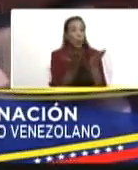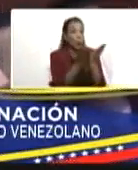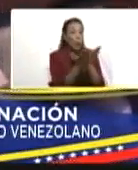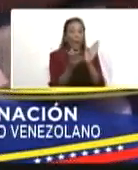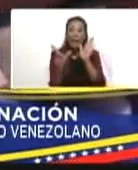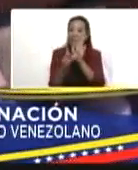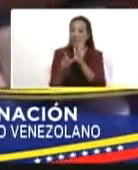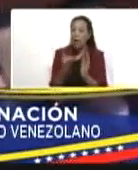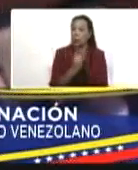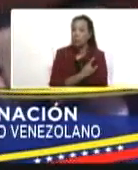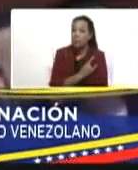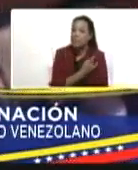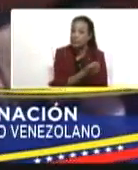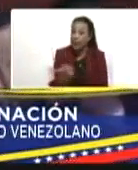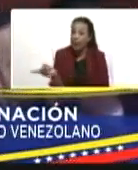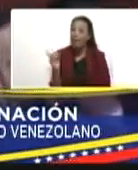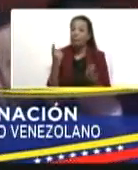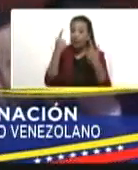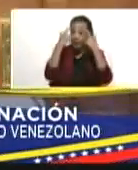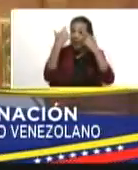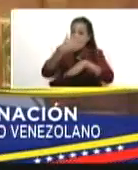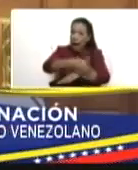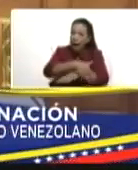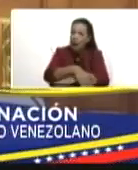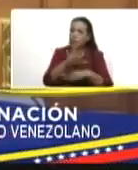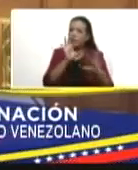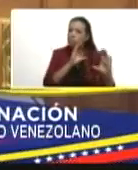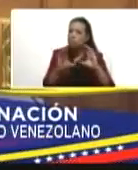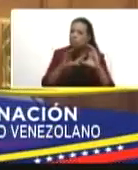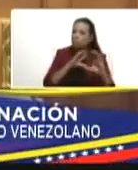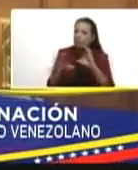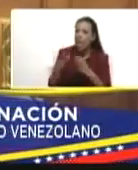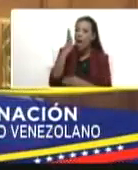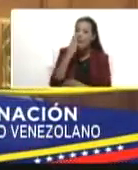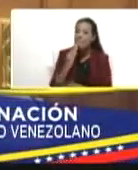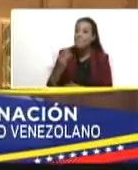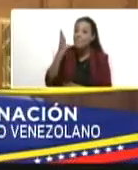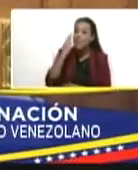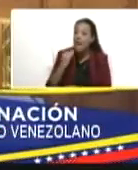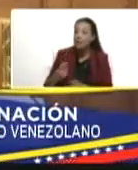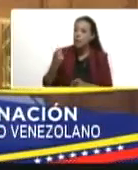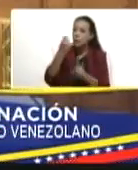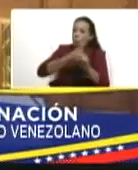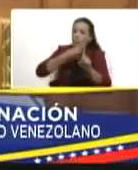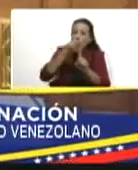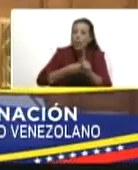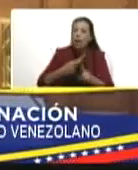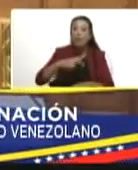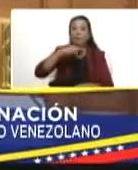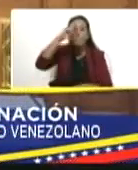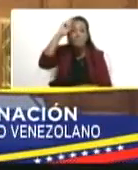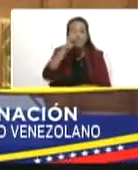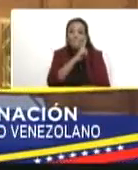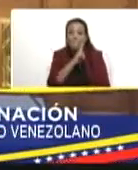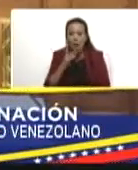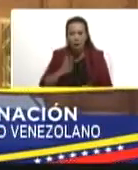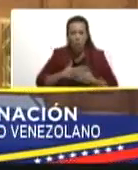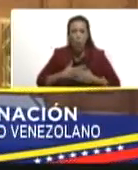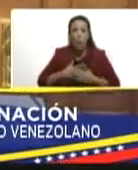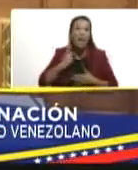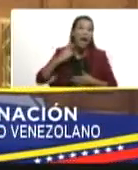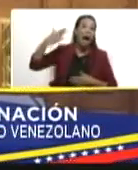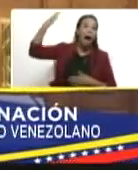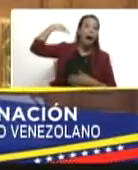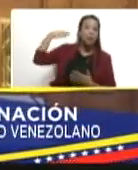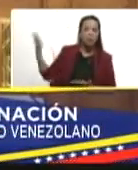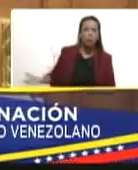liceos universidades en la calle la experiencia que soportaron nuestros padres Libertadores que